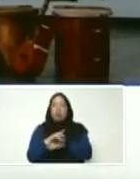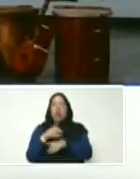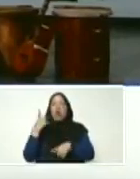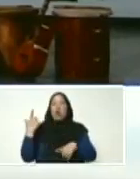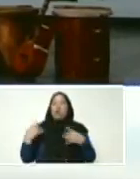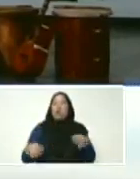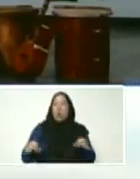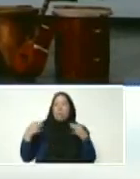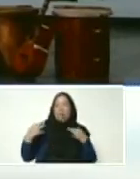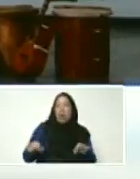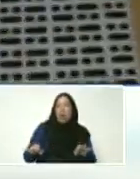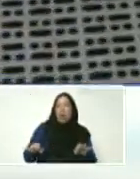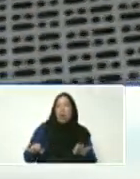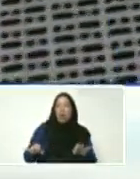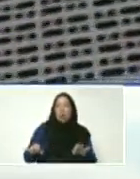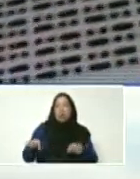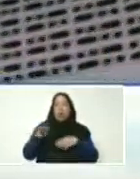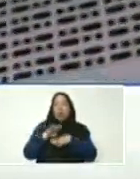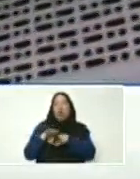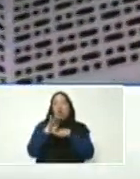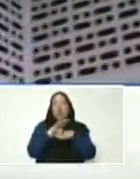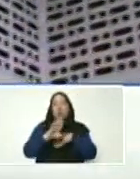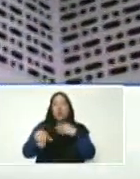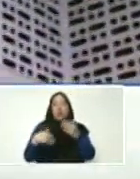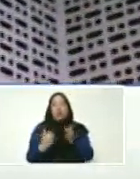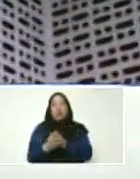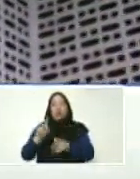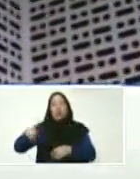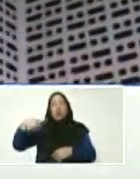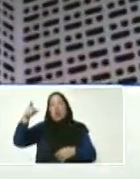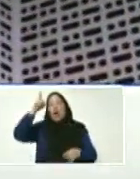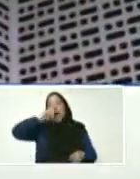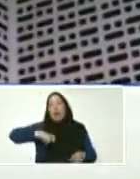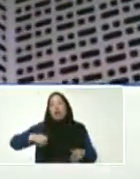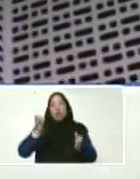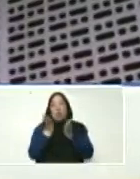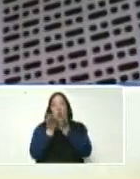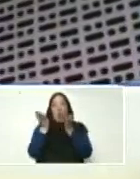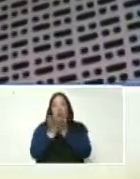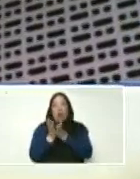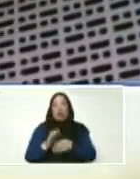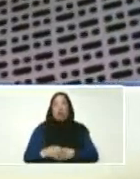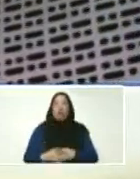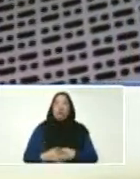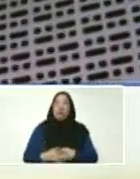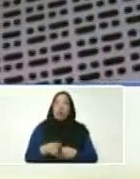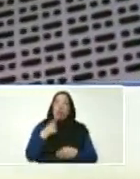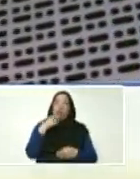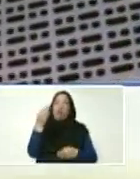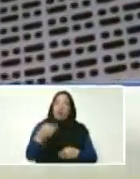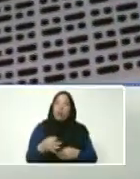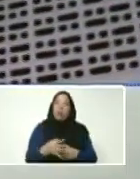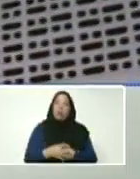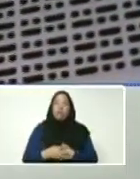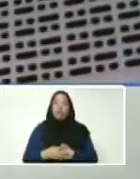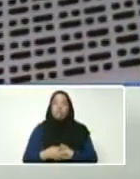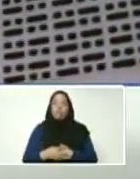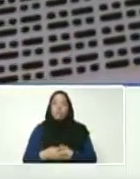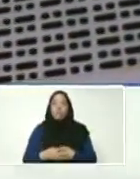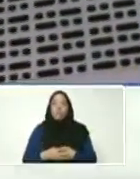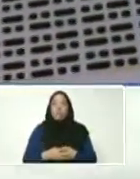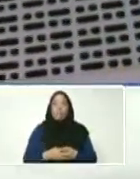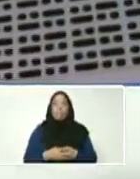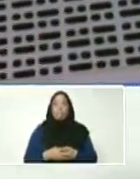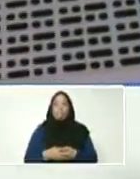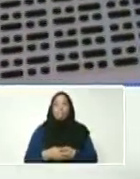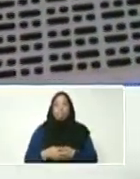comunes. La cuido para ahora y para el próximo año escolar, ¿verdad? Me decía